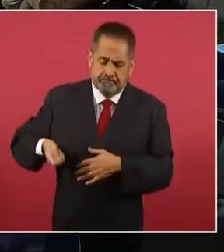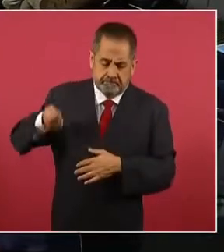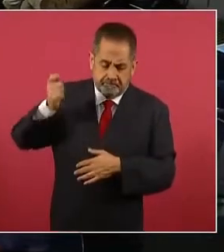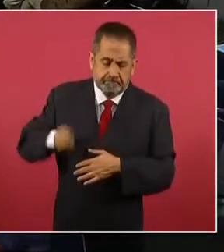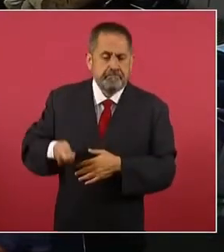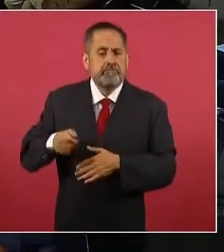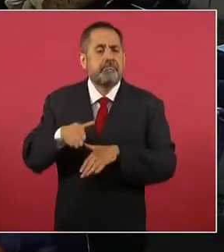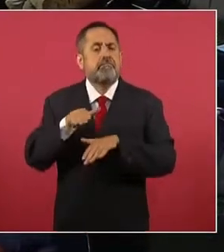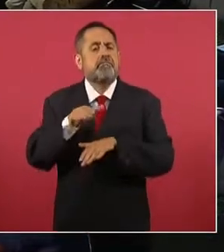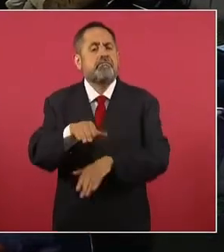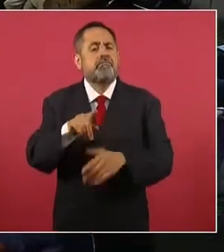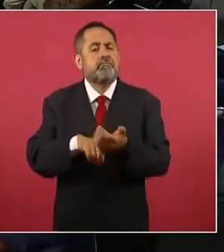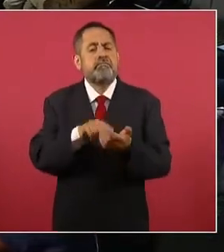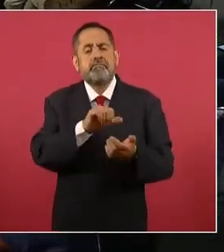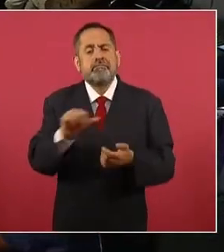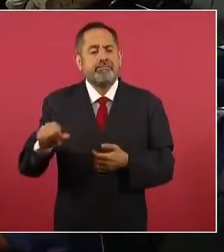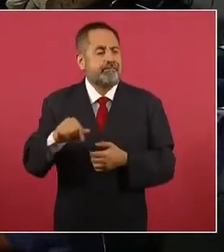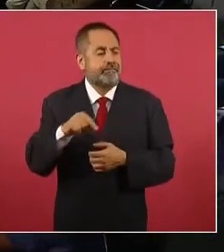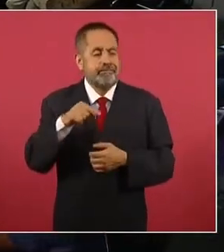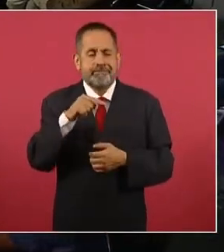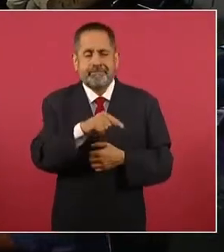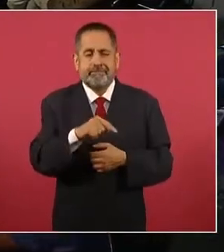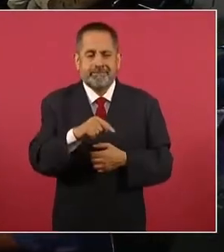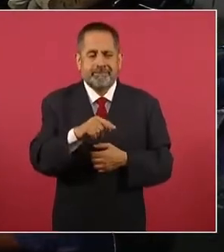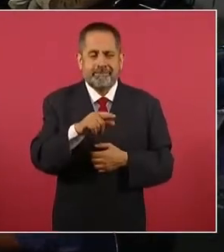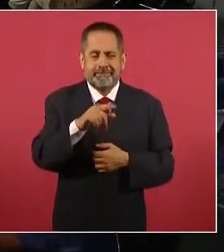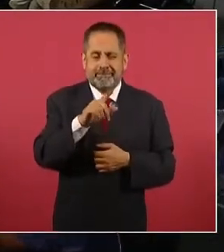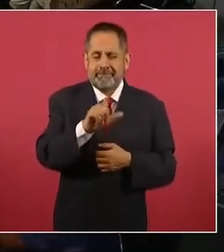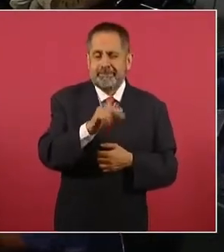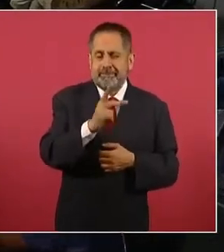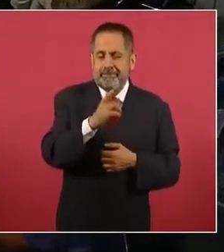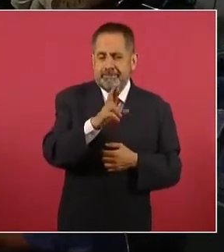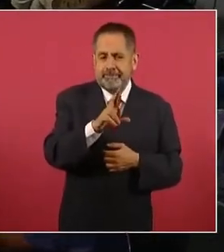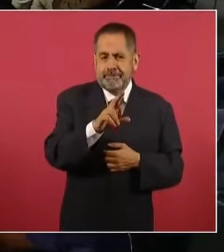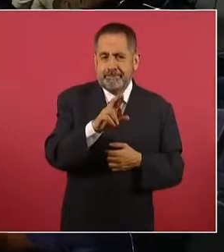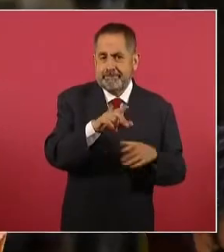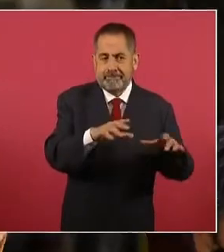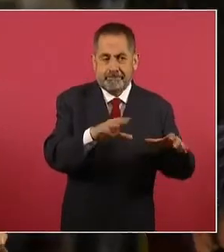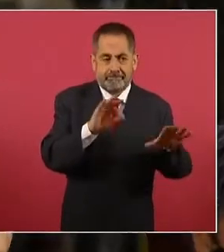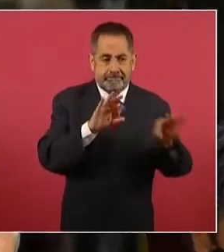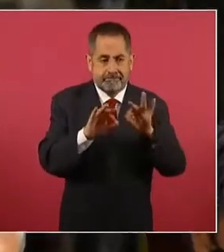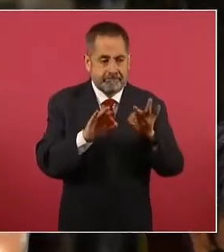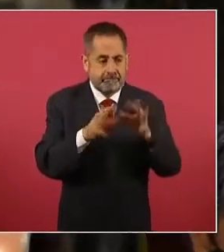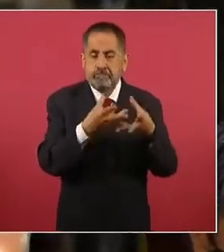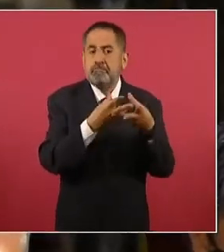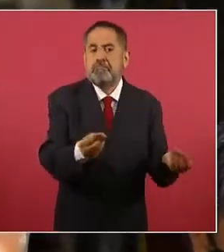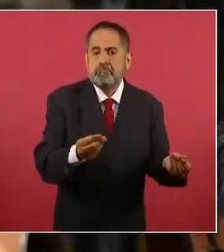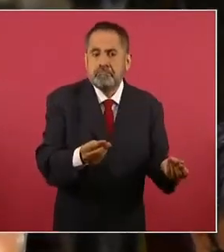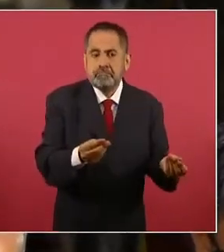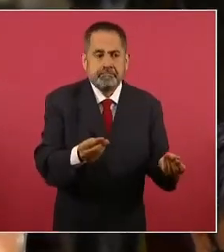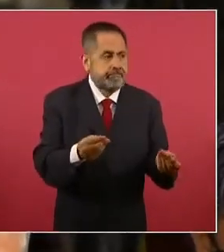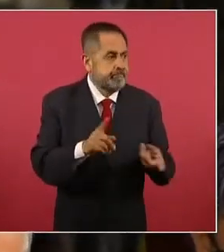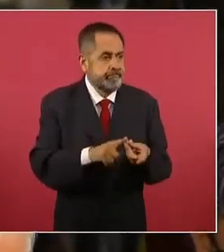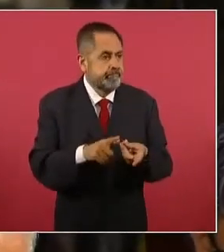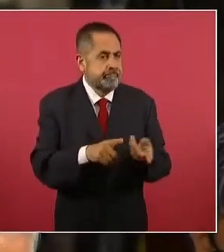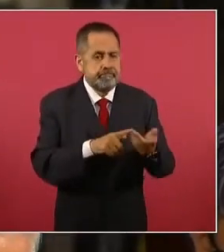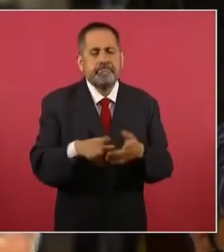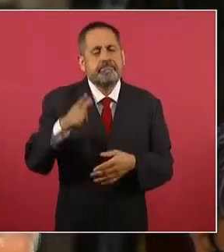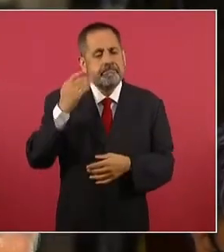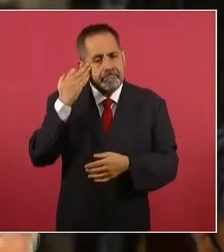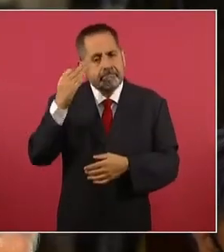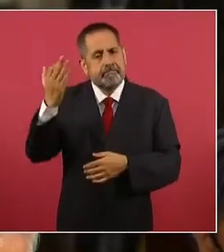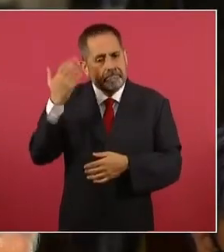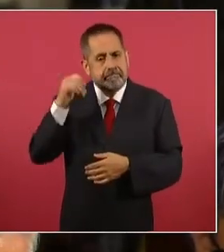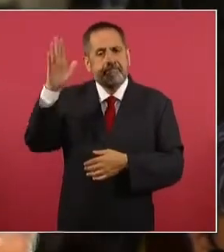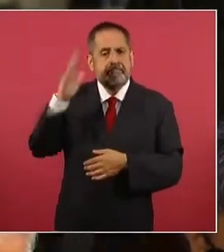sobre el caso de los integrantes del EPR que fueron desaparecidos, son víctimas de desaparición forzada en el sexenio de Felipe